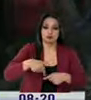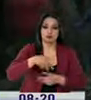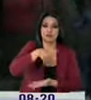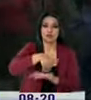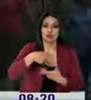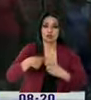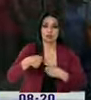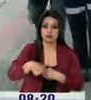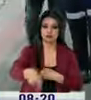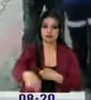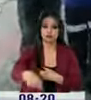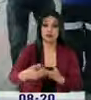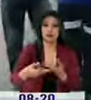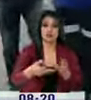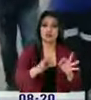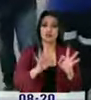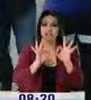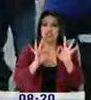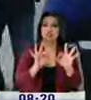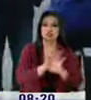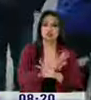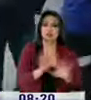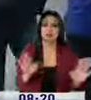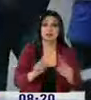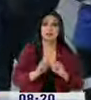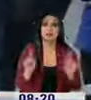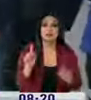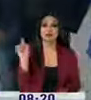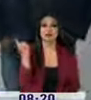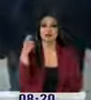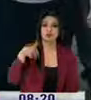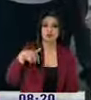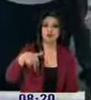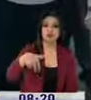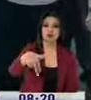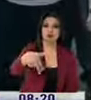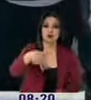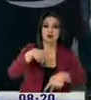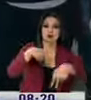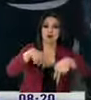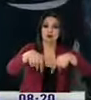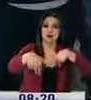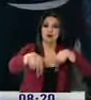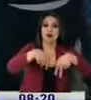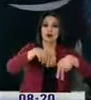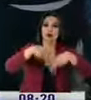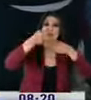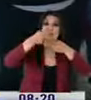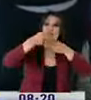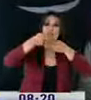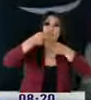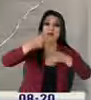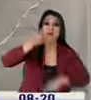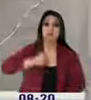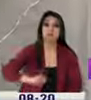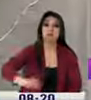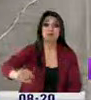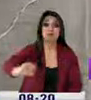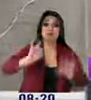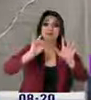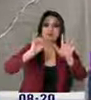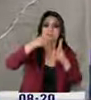partir del mes de febrero estarían habilitadas únicamente para los transeúntes. El denominado Paseo de las Siete Cruces tiene actualmente